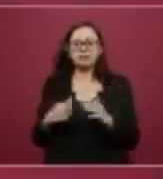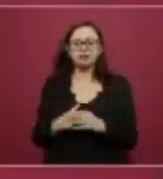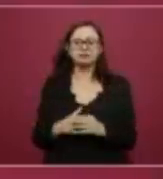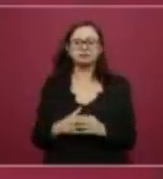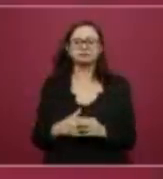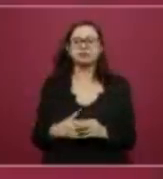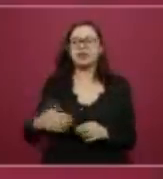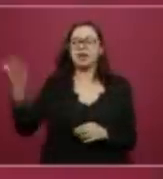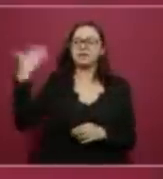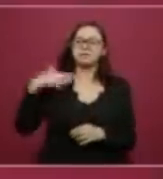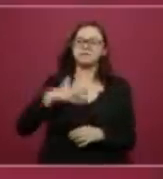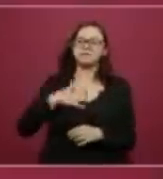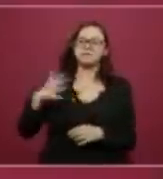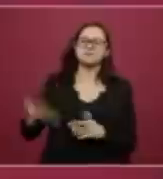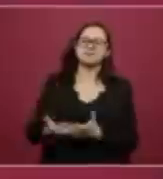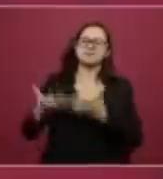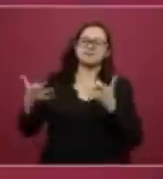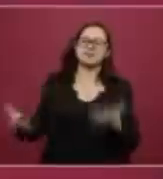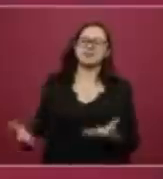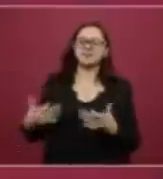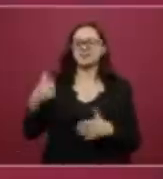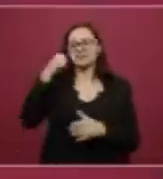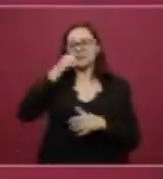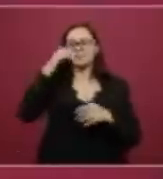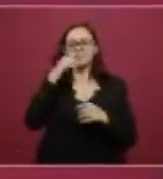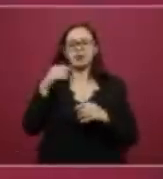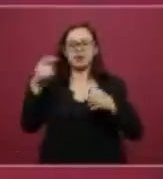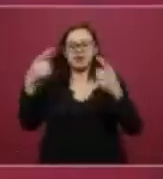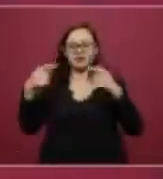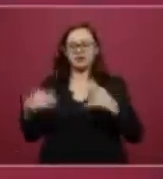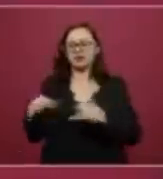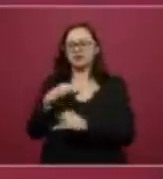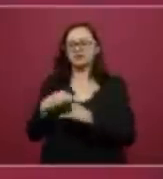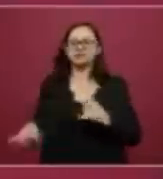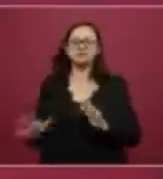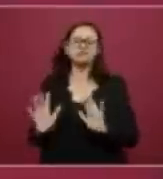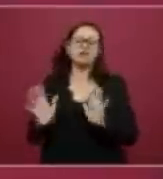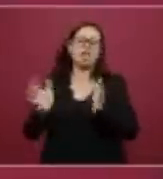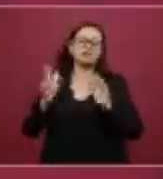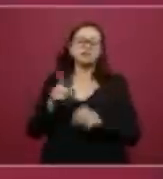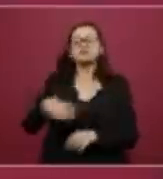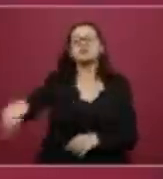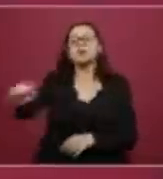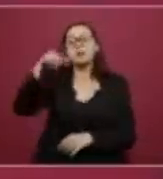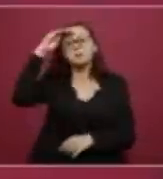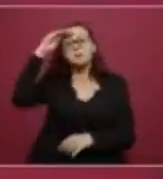tierra que terminaba sus artículos así, ahí queda eso.